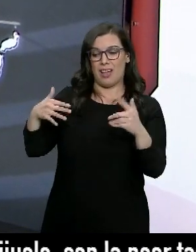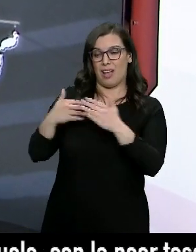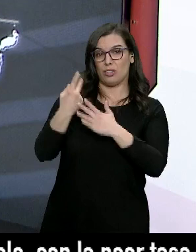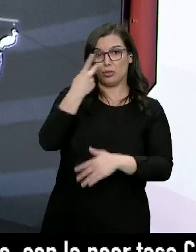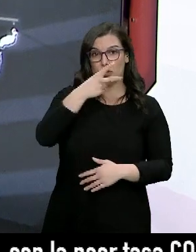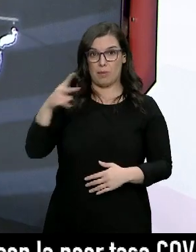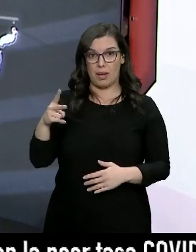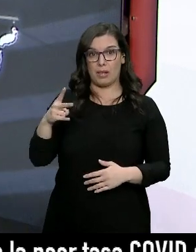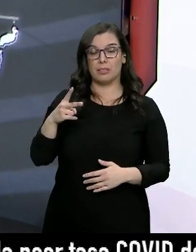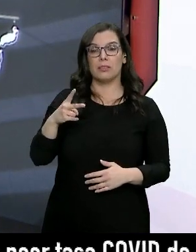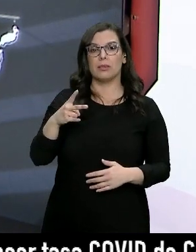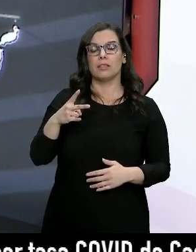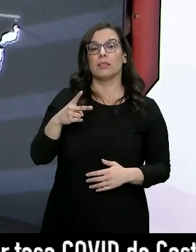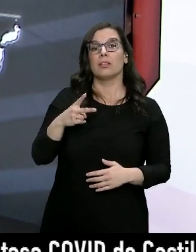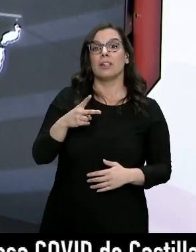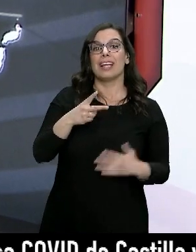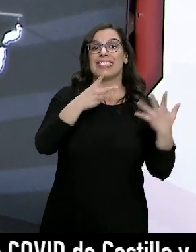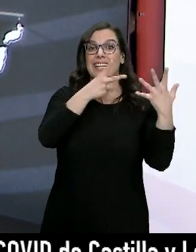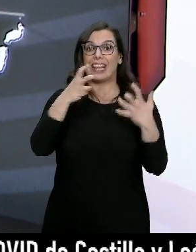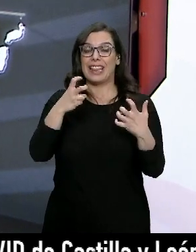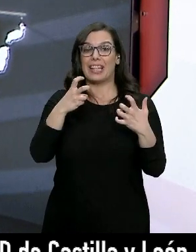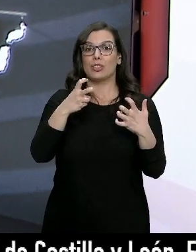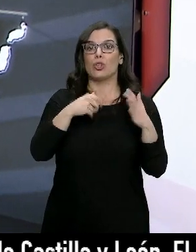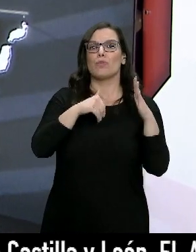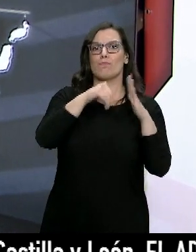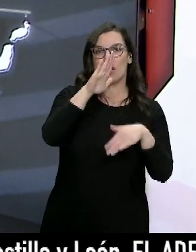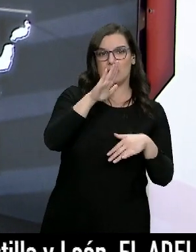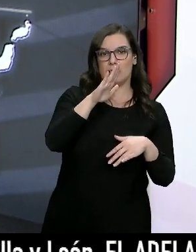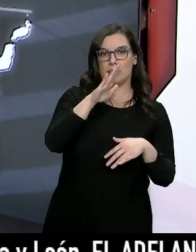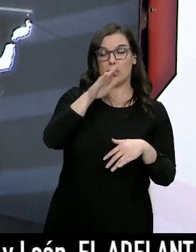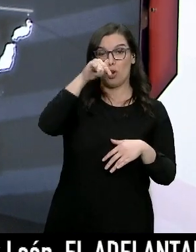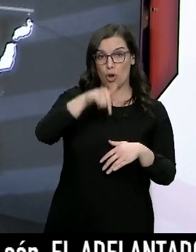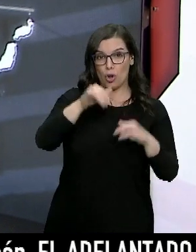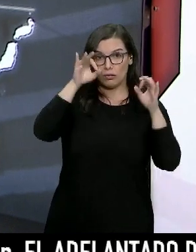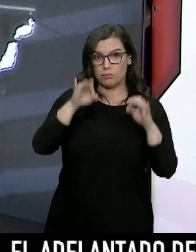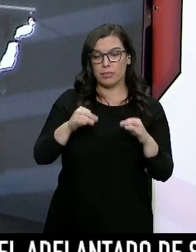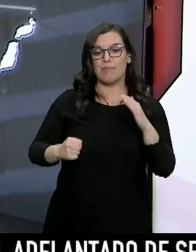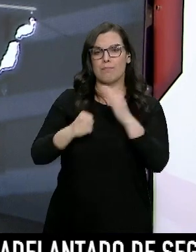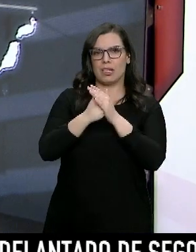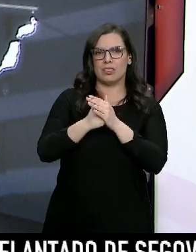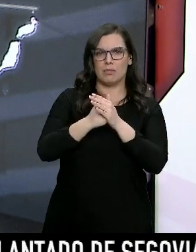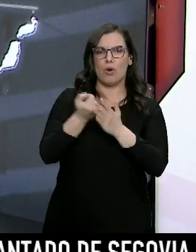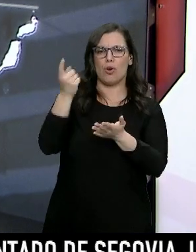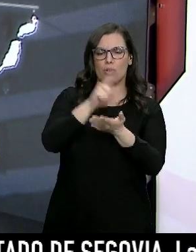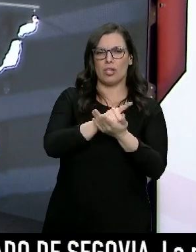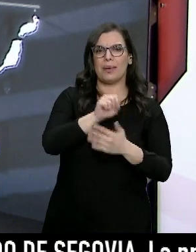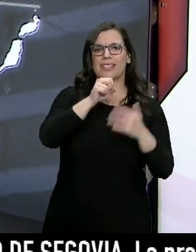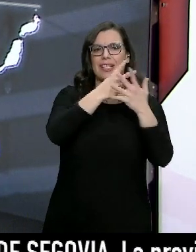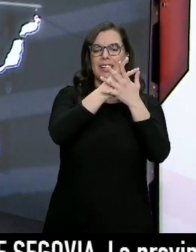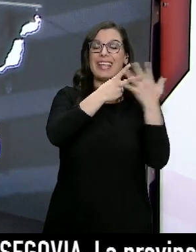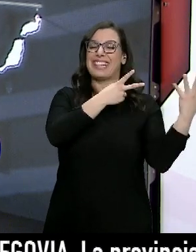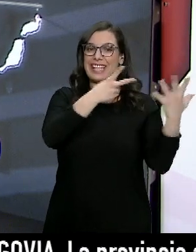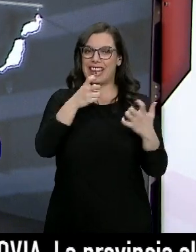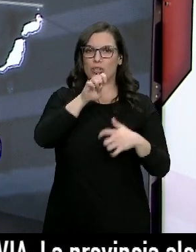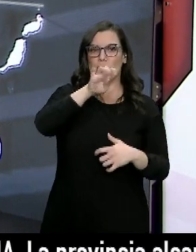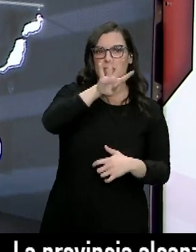días sobrepasa el umbral de los 700 casos. Hoy marca un nuevo máximo, 714 positivos por